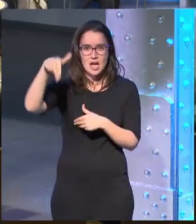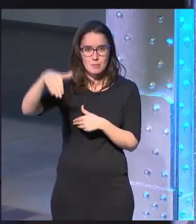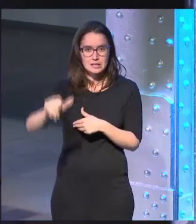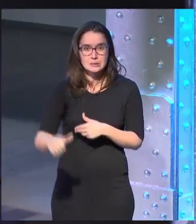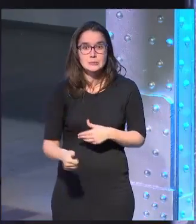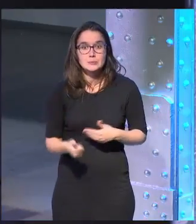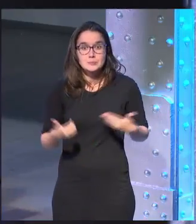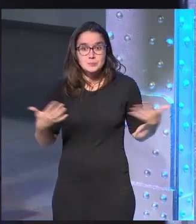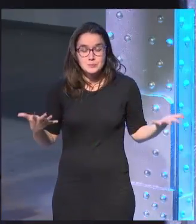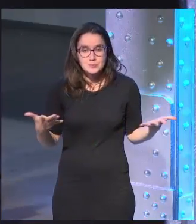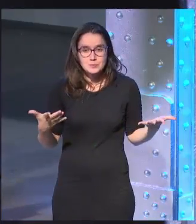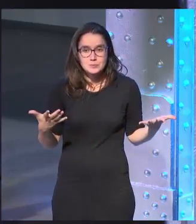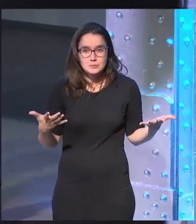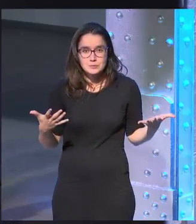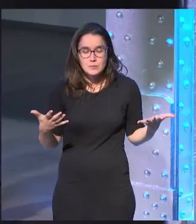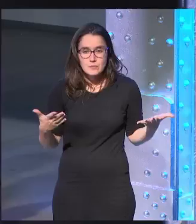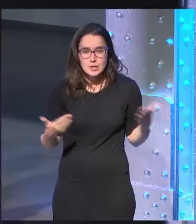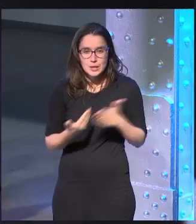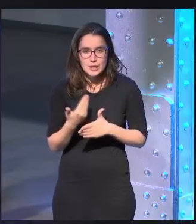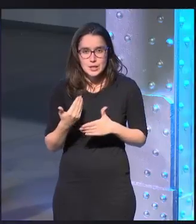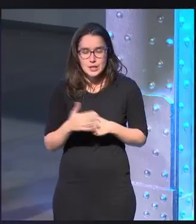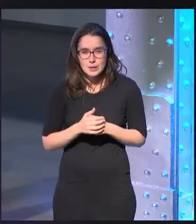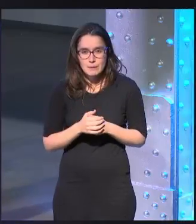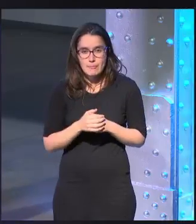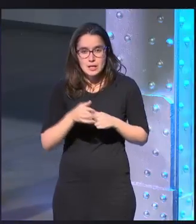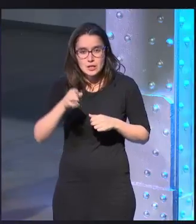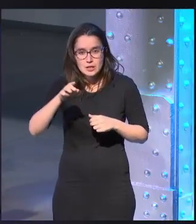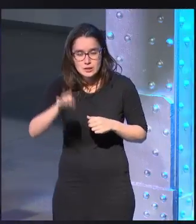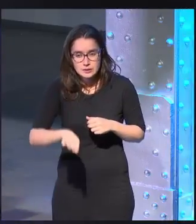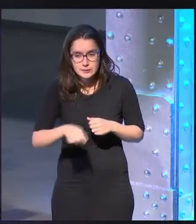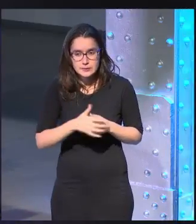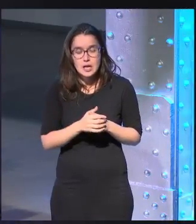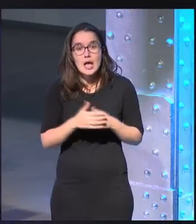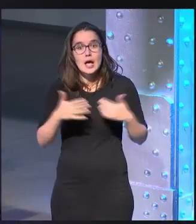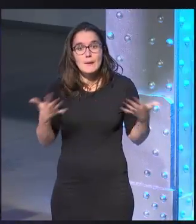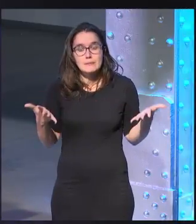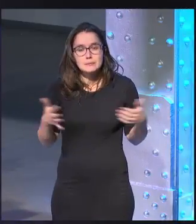Muy bien, esto da para días, pero también da para minutos.